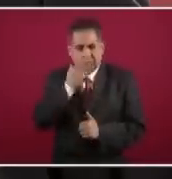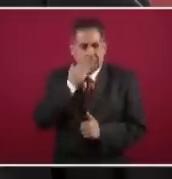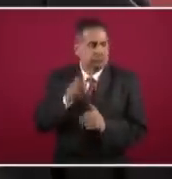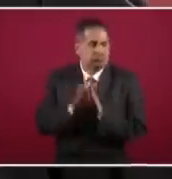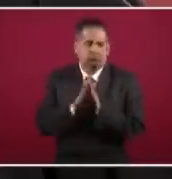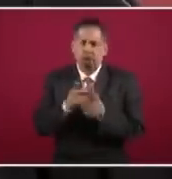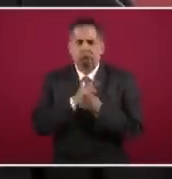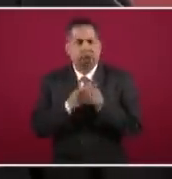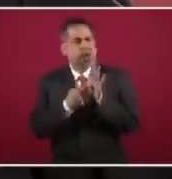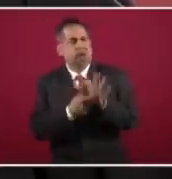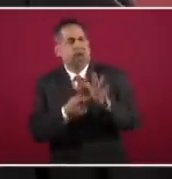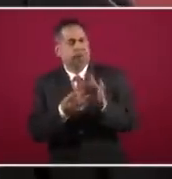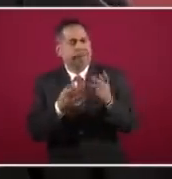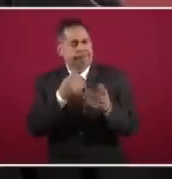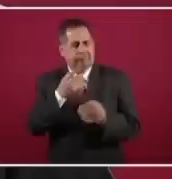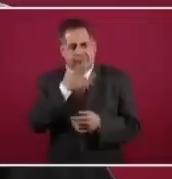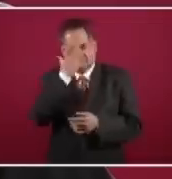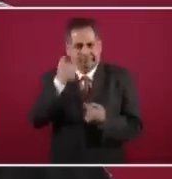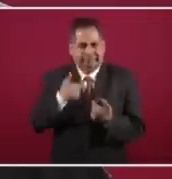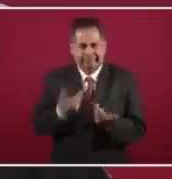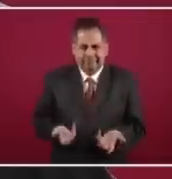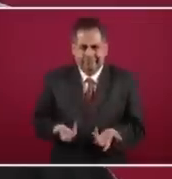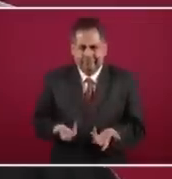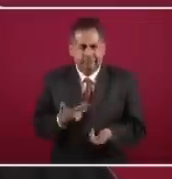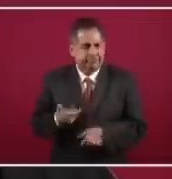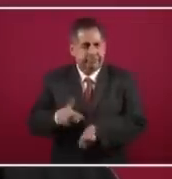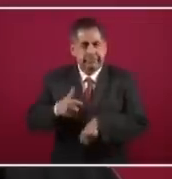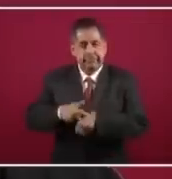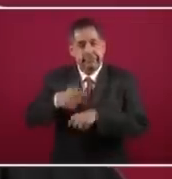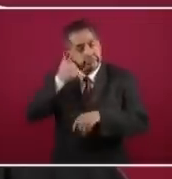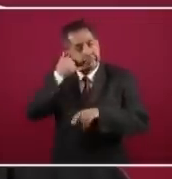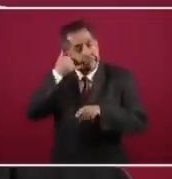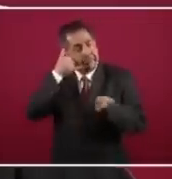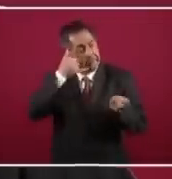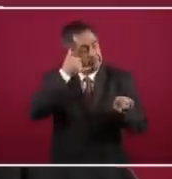además no tendríamos tiempo.